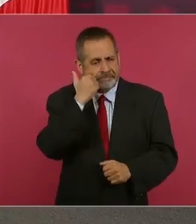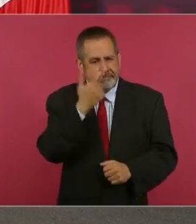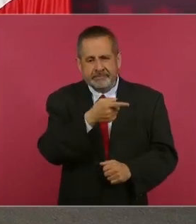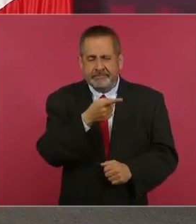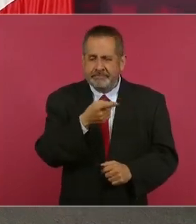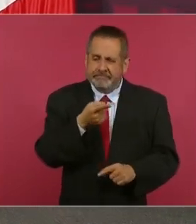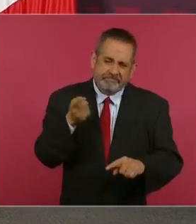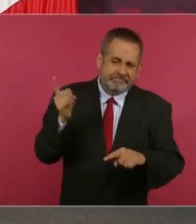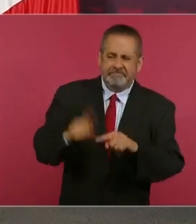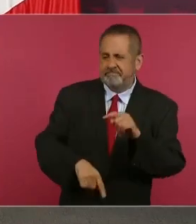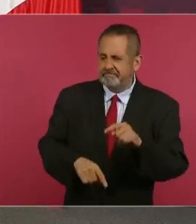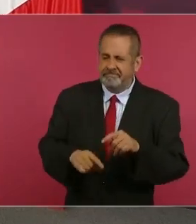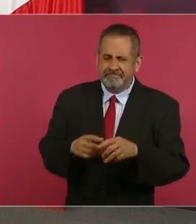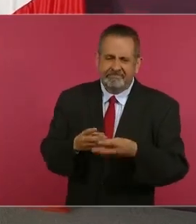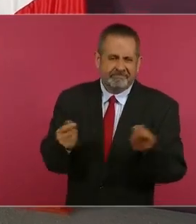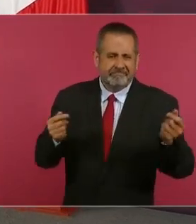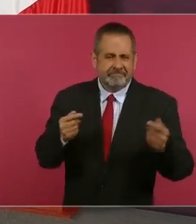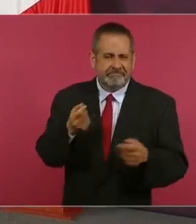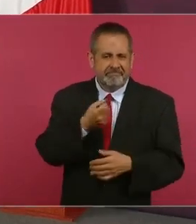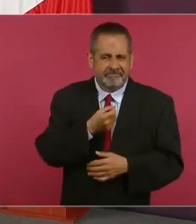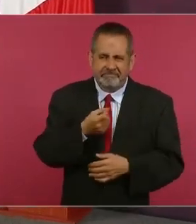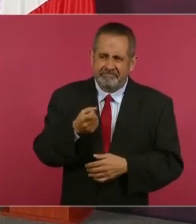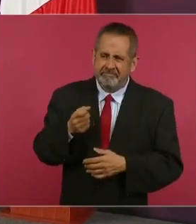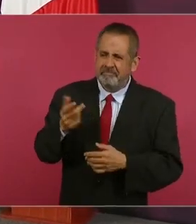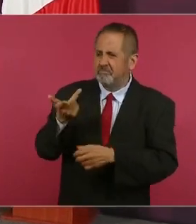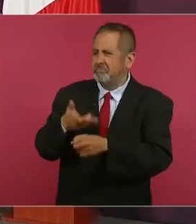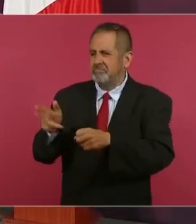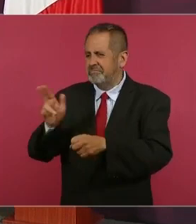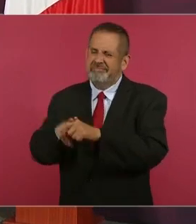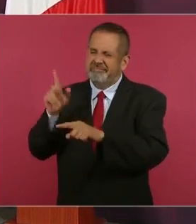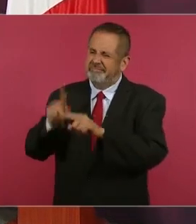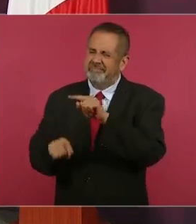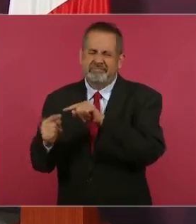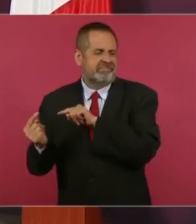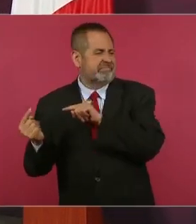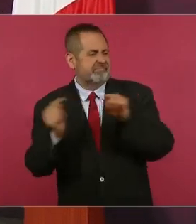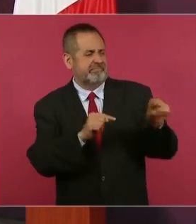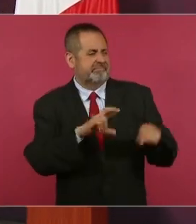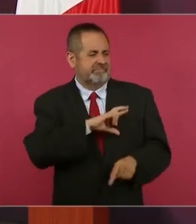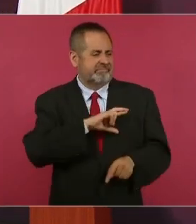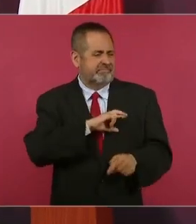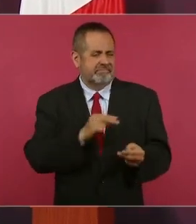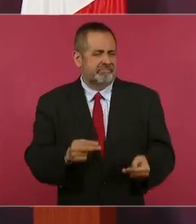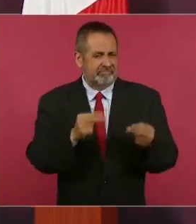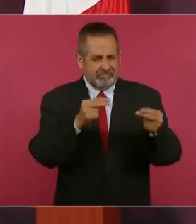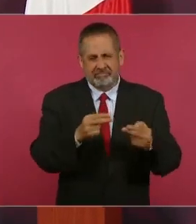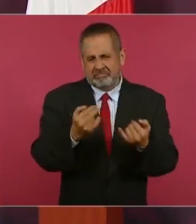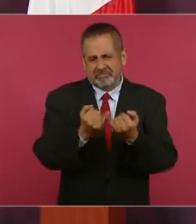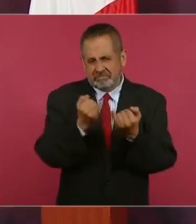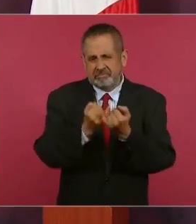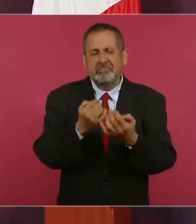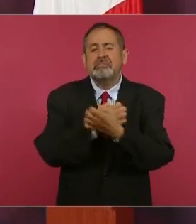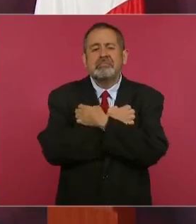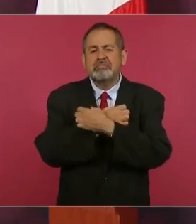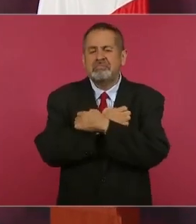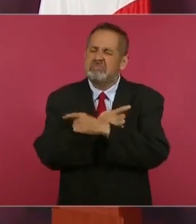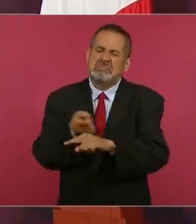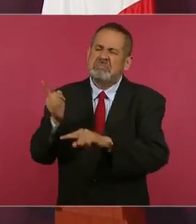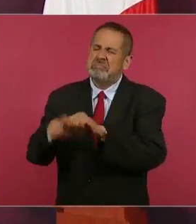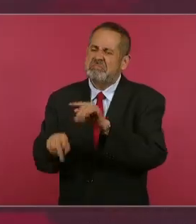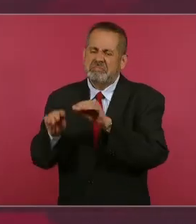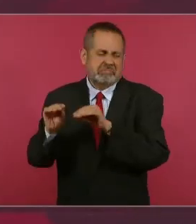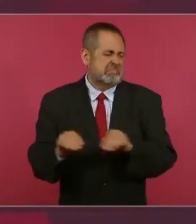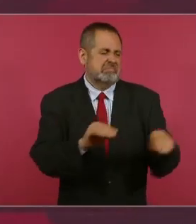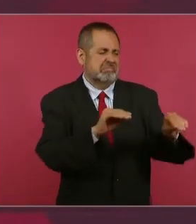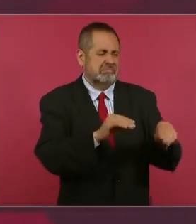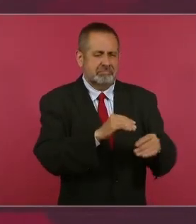se privatizara la salud, como les interesaba que se privatizara la educación. Ese era